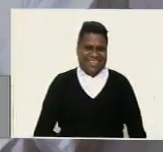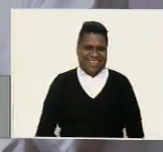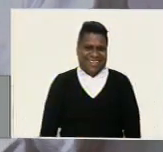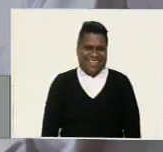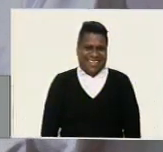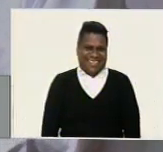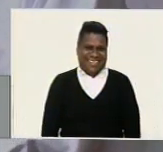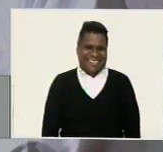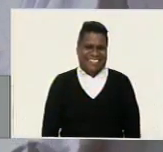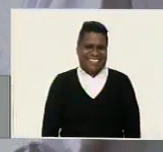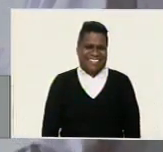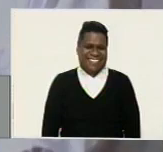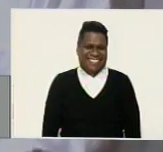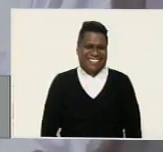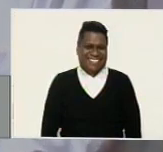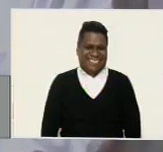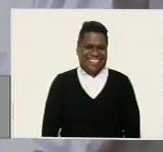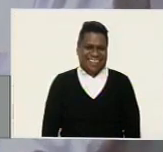con seudónimos,